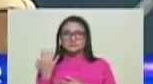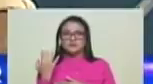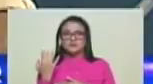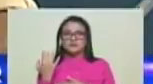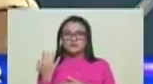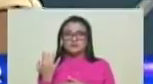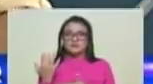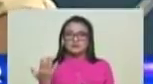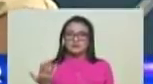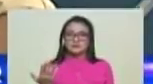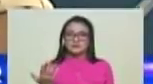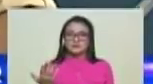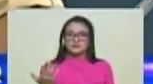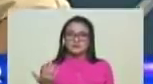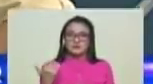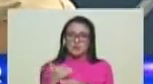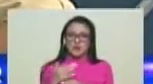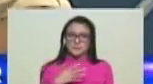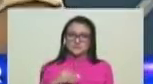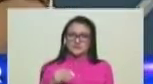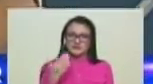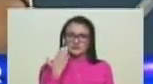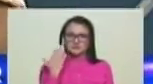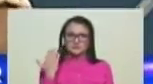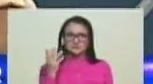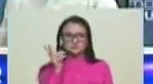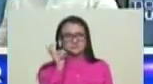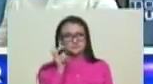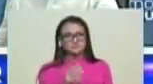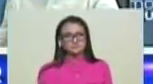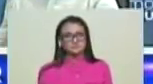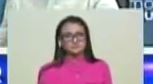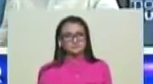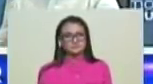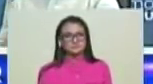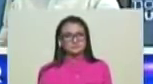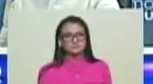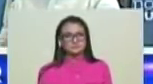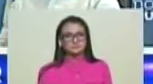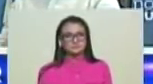menea. No sé si la presidenta de la Asamblea quería decir algo.